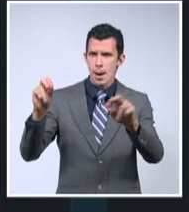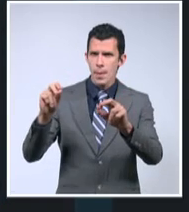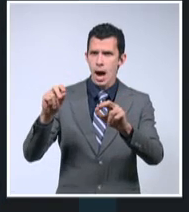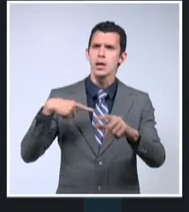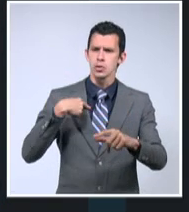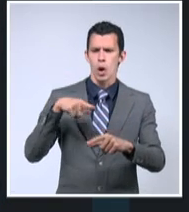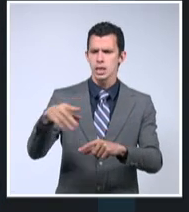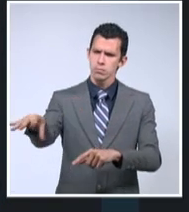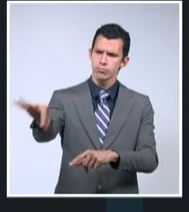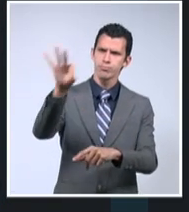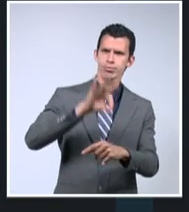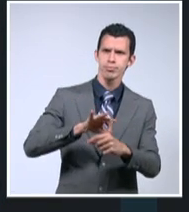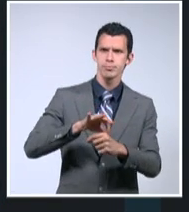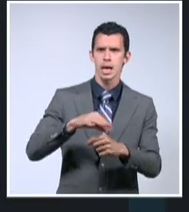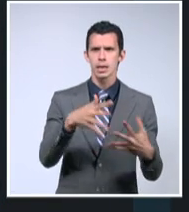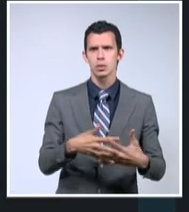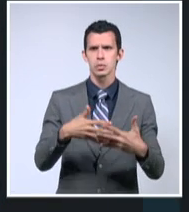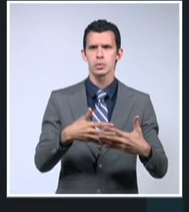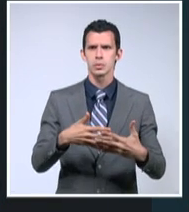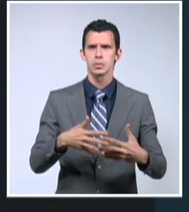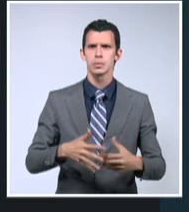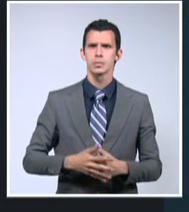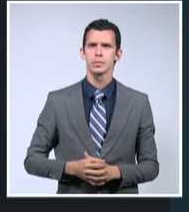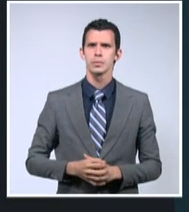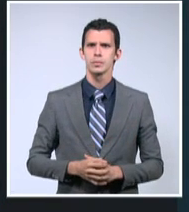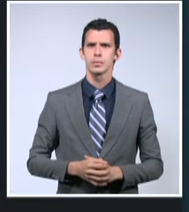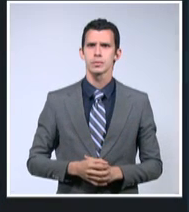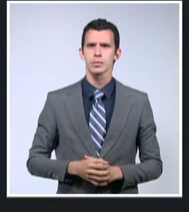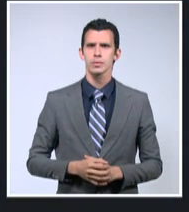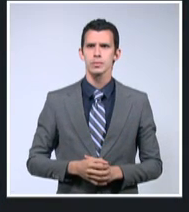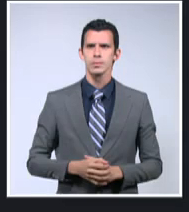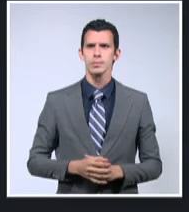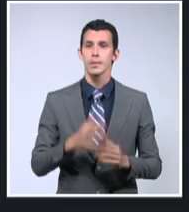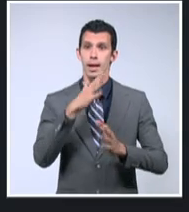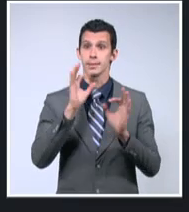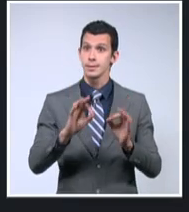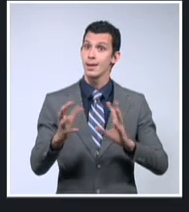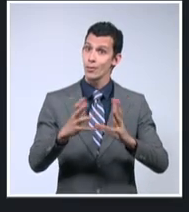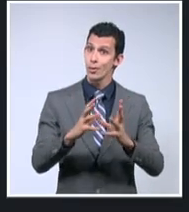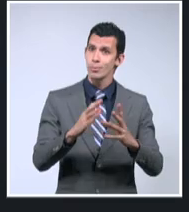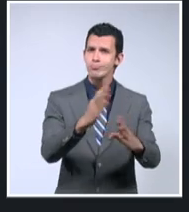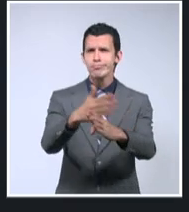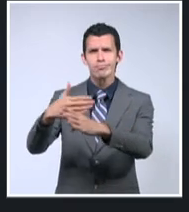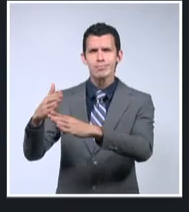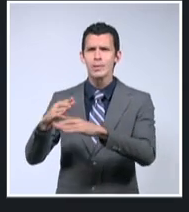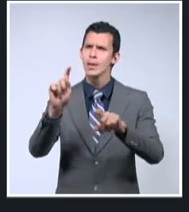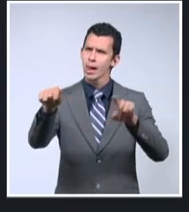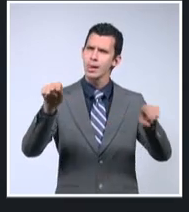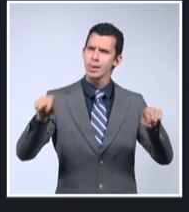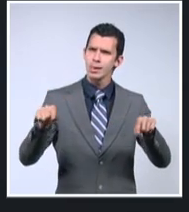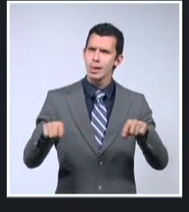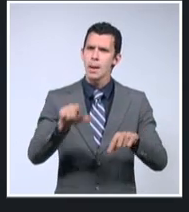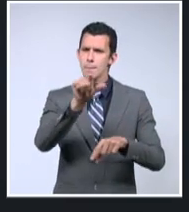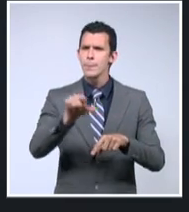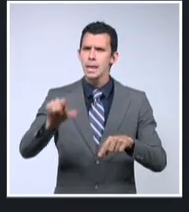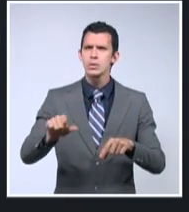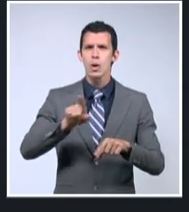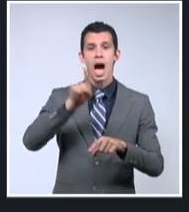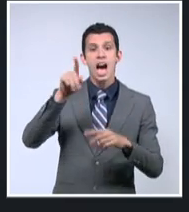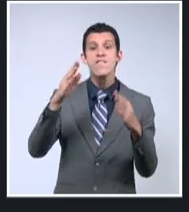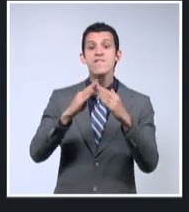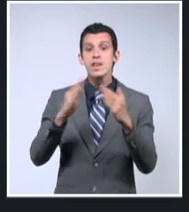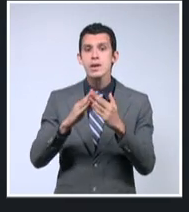así como desde el exterior idean, reclutan, pagan y orientan. Un patrón repetido tantas veces en la historia del terrorismo de